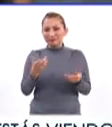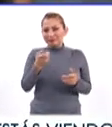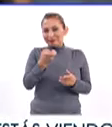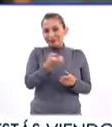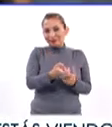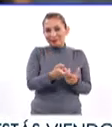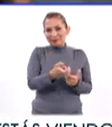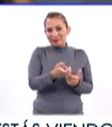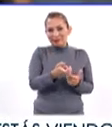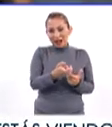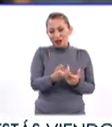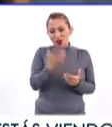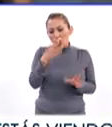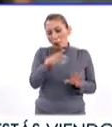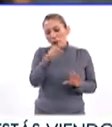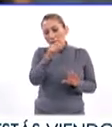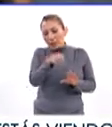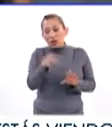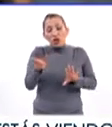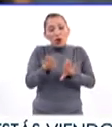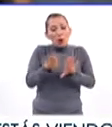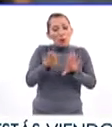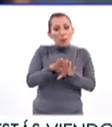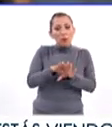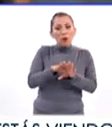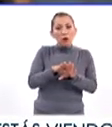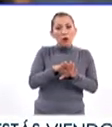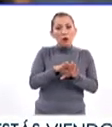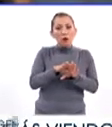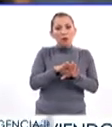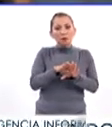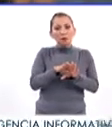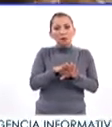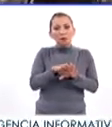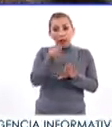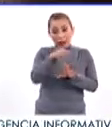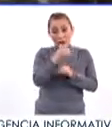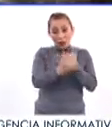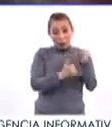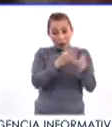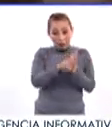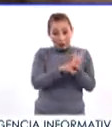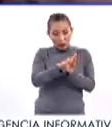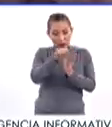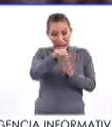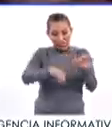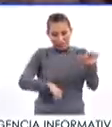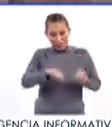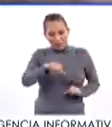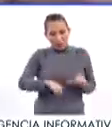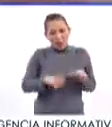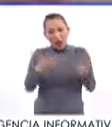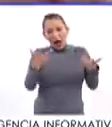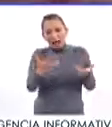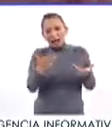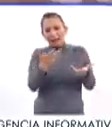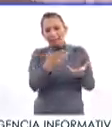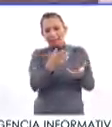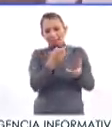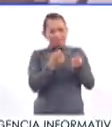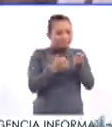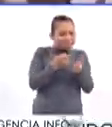Básicamente va sobre eso y cómo es el juego cuando juego el videojuego como actividad, como acto